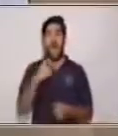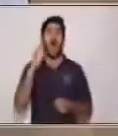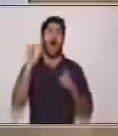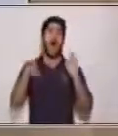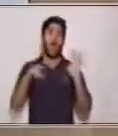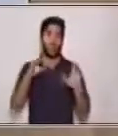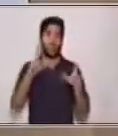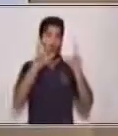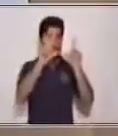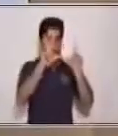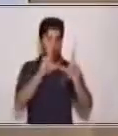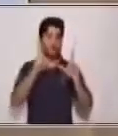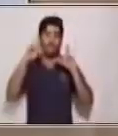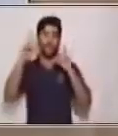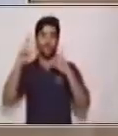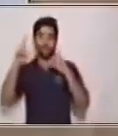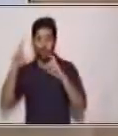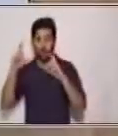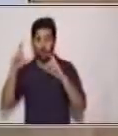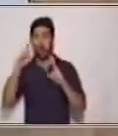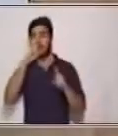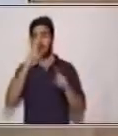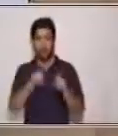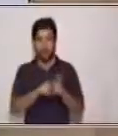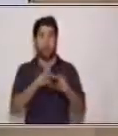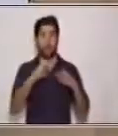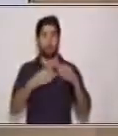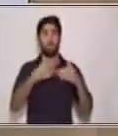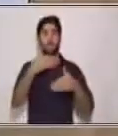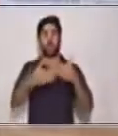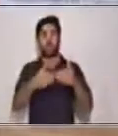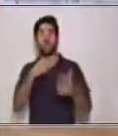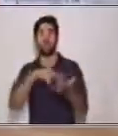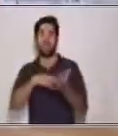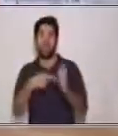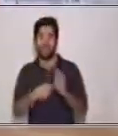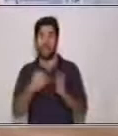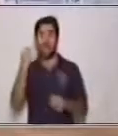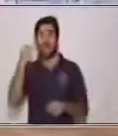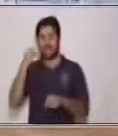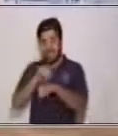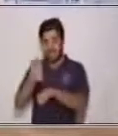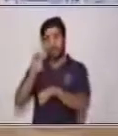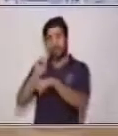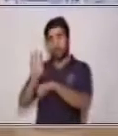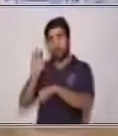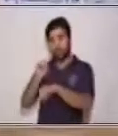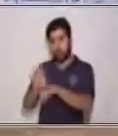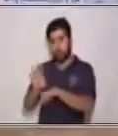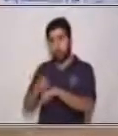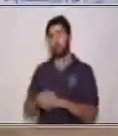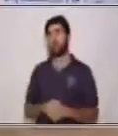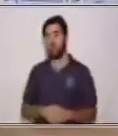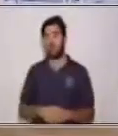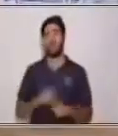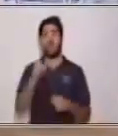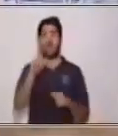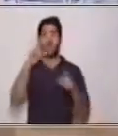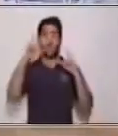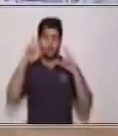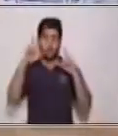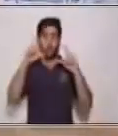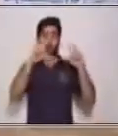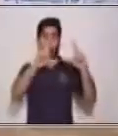tener procesos se convierte en un texto instructivo y las imágenes forman parte importante de ellos